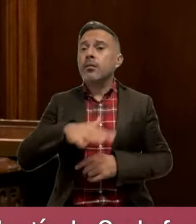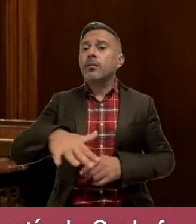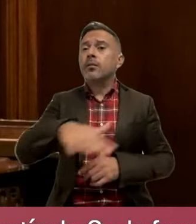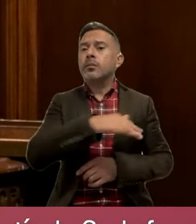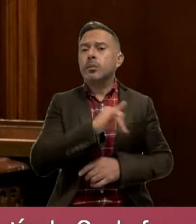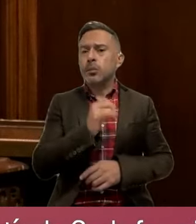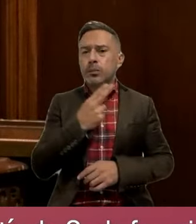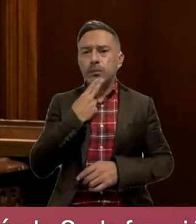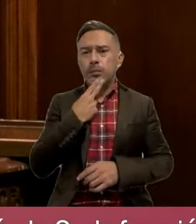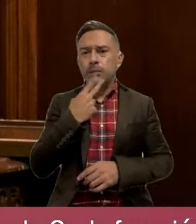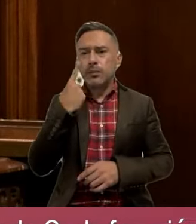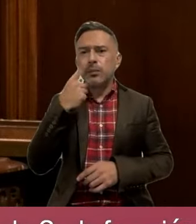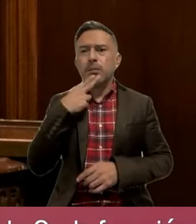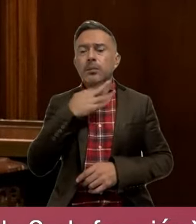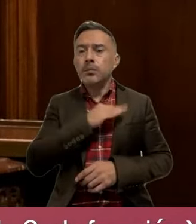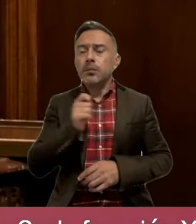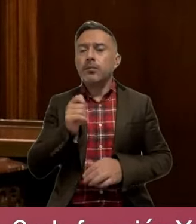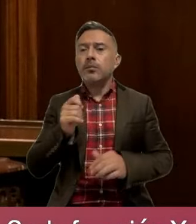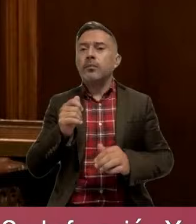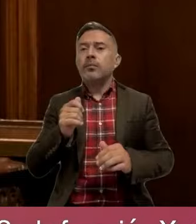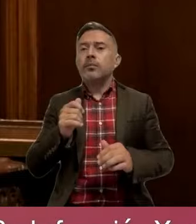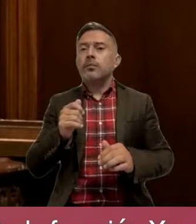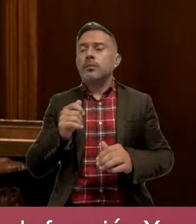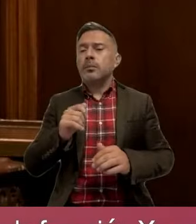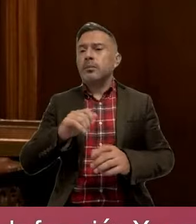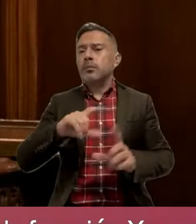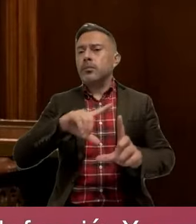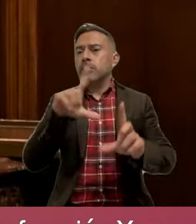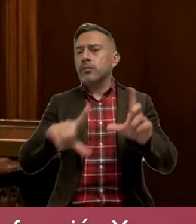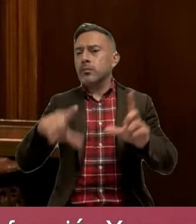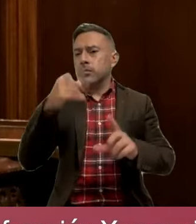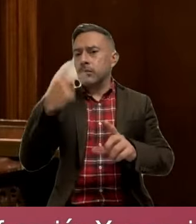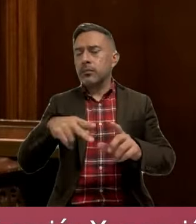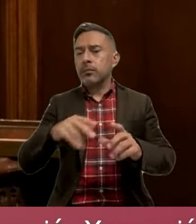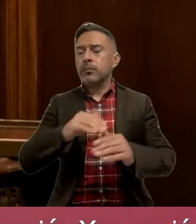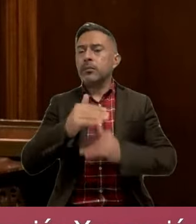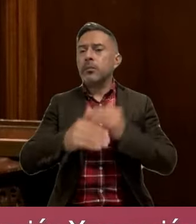poder pacificar a nuestro país.